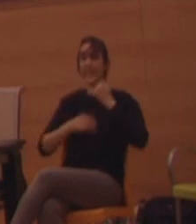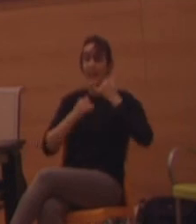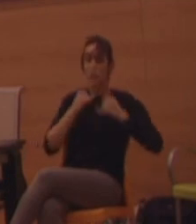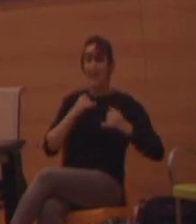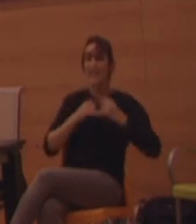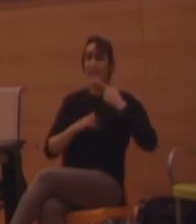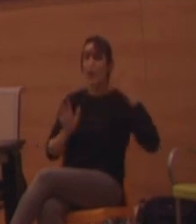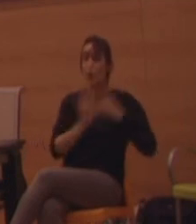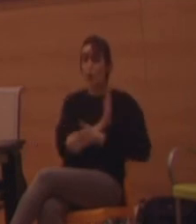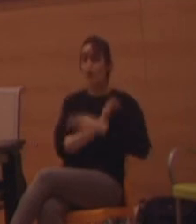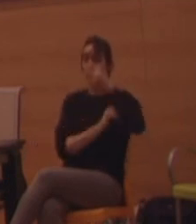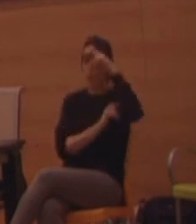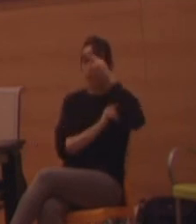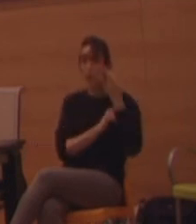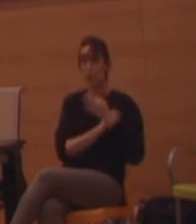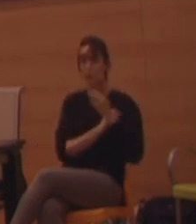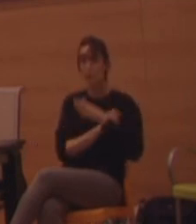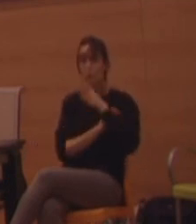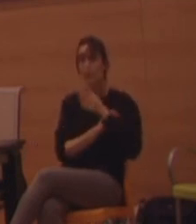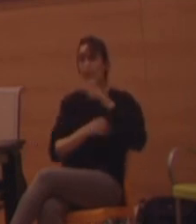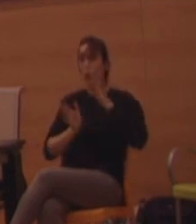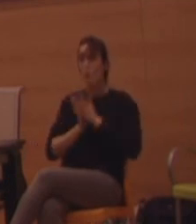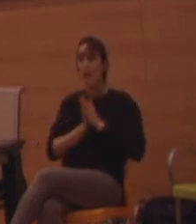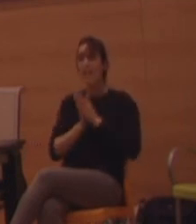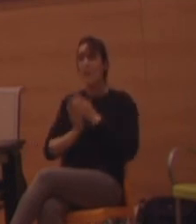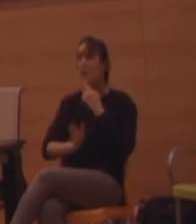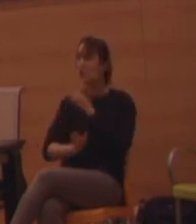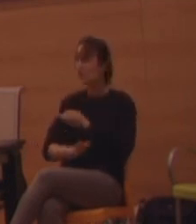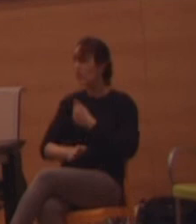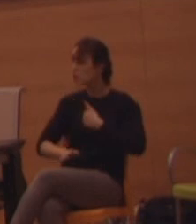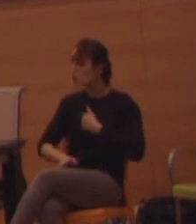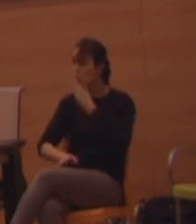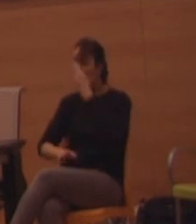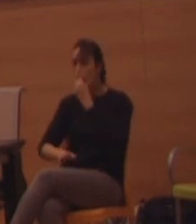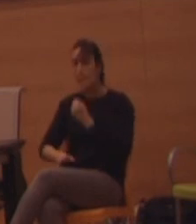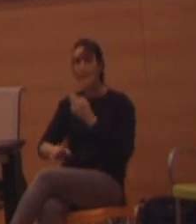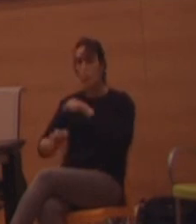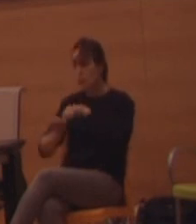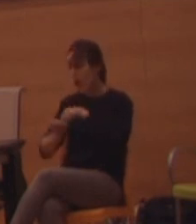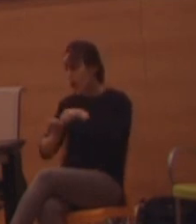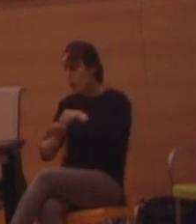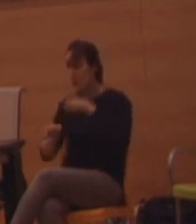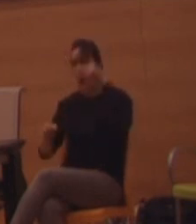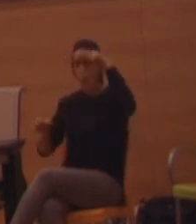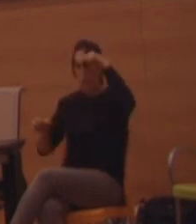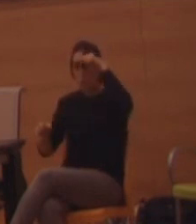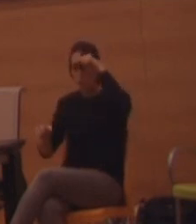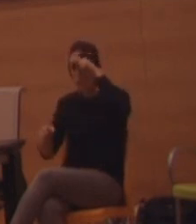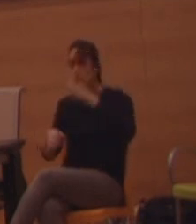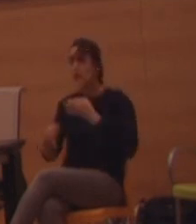Que hay muchas veces que hablas con algún compañero o con alguien y te dice, estoy más preocupado, tengo un pie, tengo una úlcera. Es